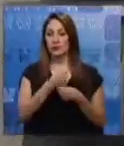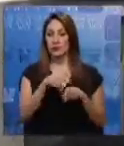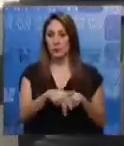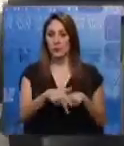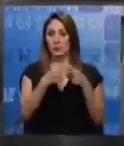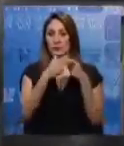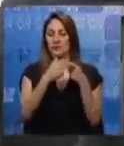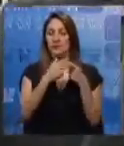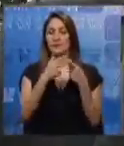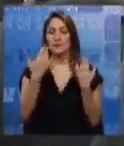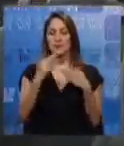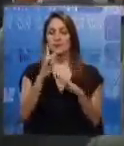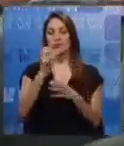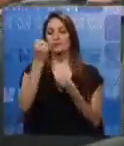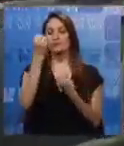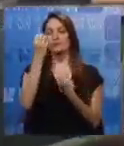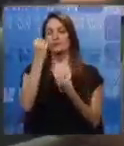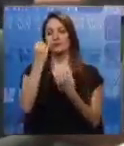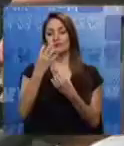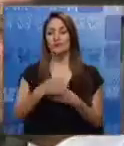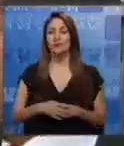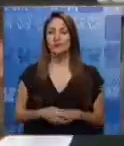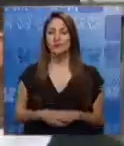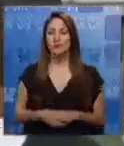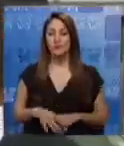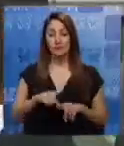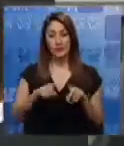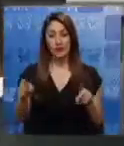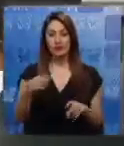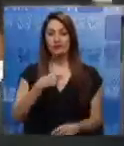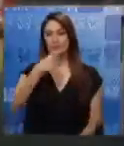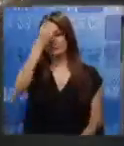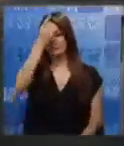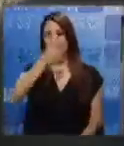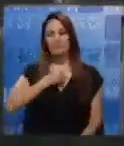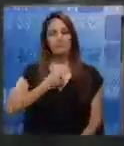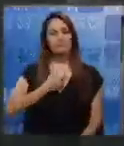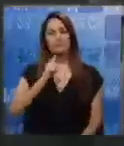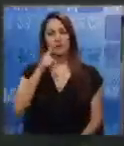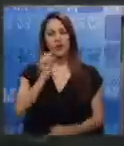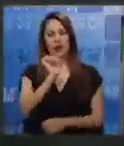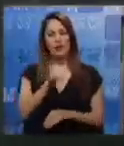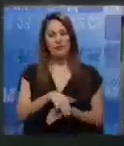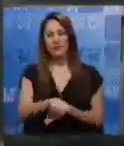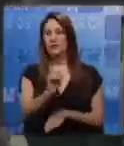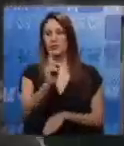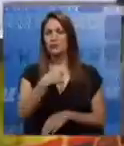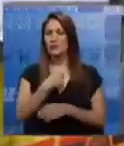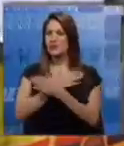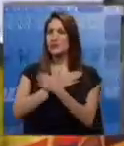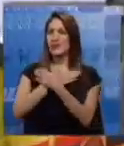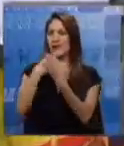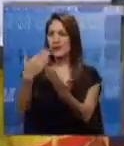su informe a la nación. Pero él decidió llegar a pie y saludar a su pueblo.